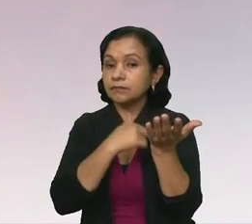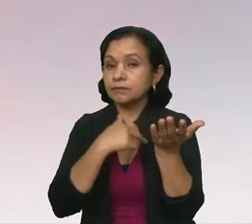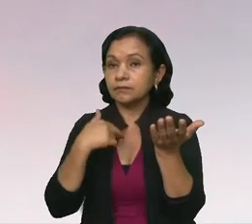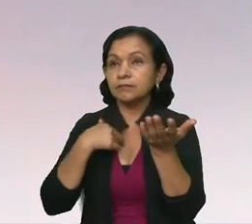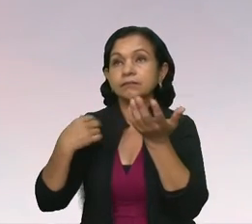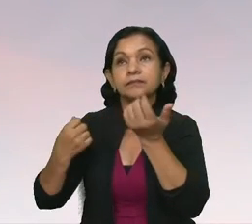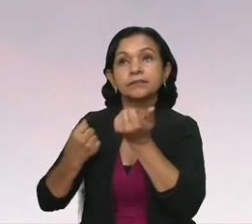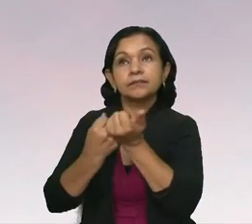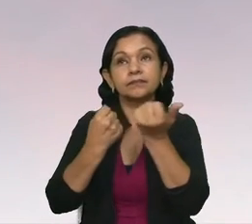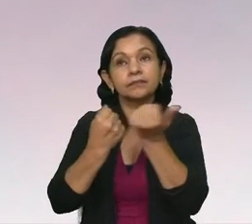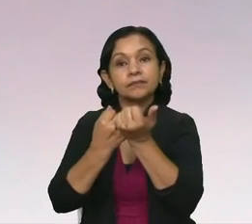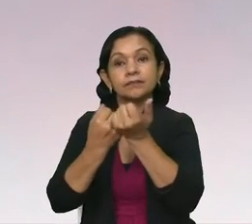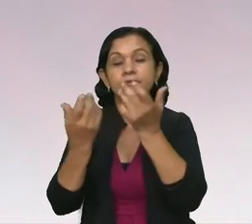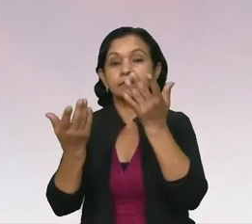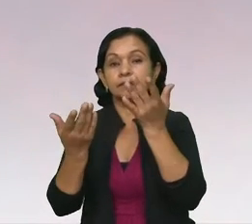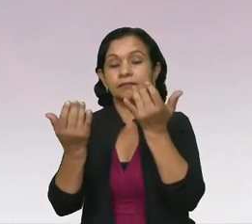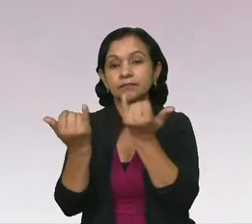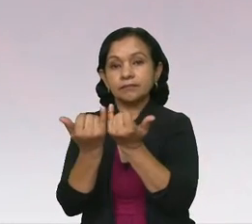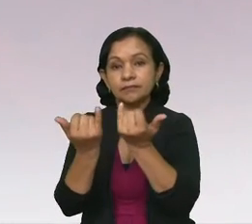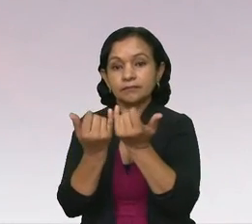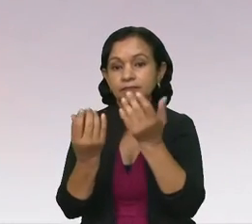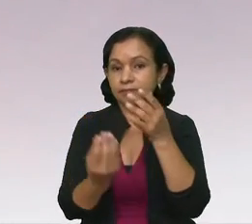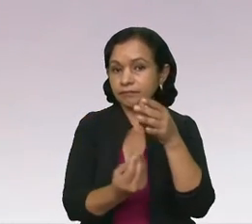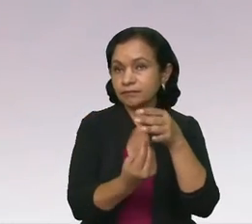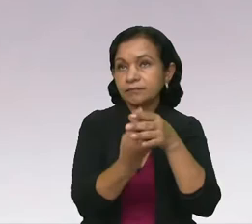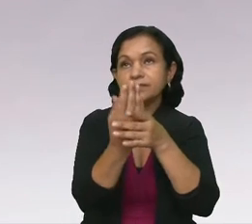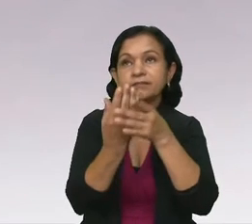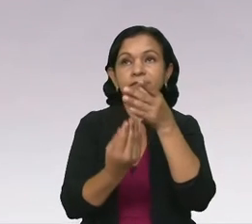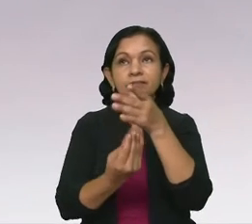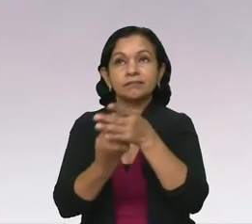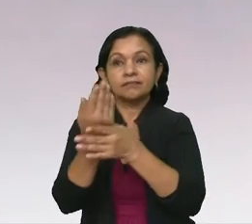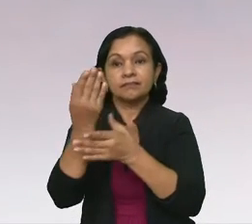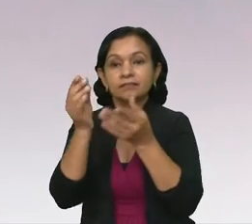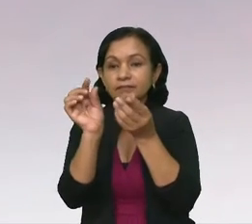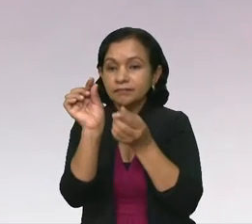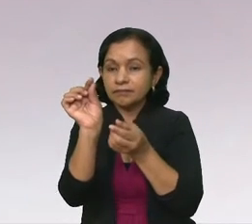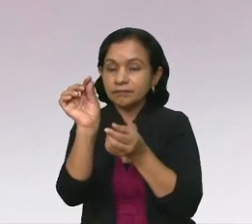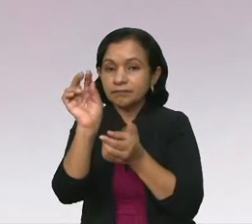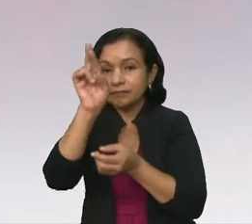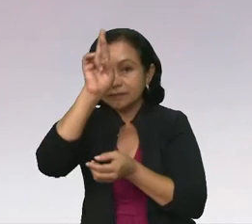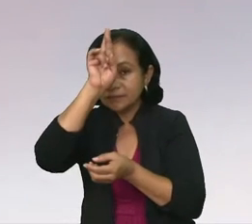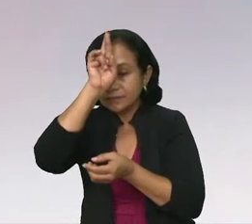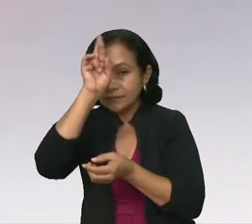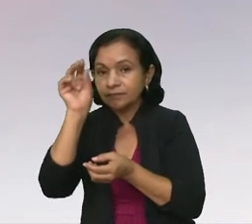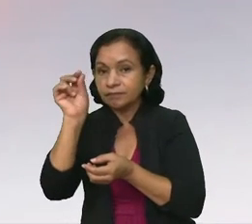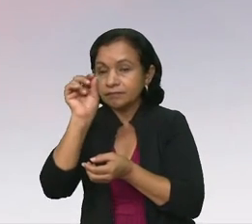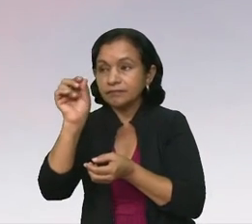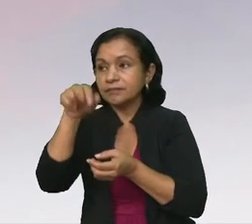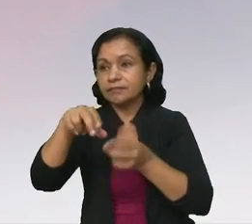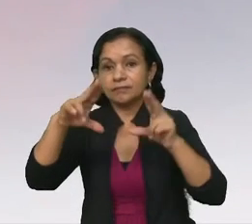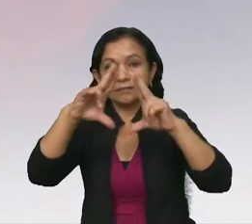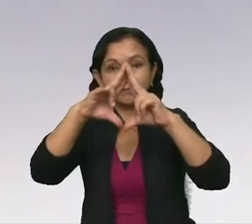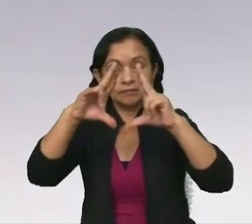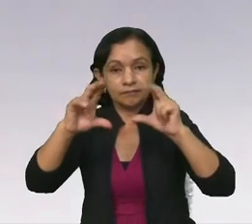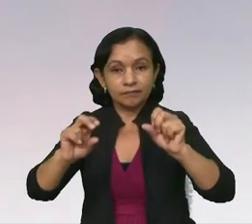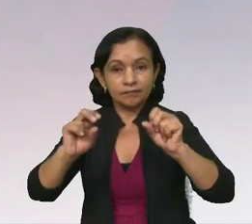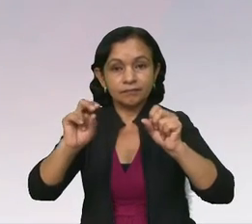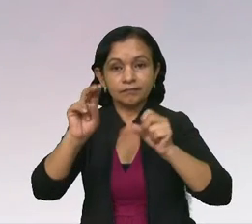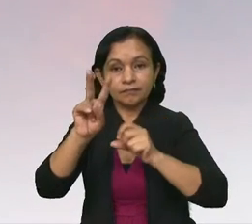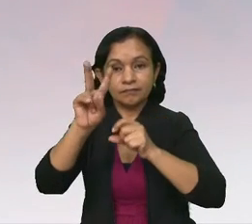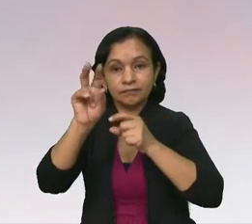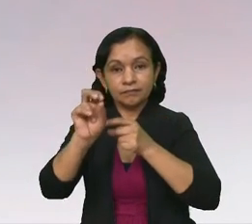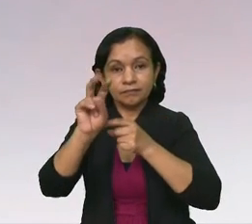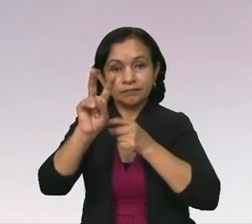cooperación en agricultura, también los suministros de trigo ruso para Nicaragua que continuarán en el año